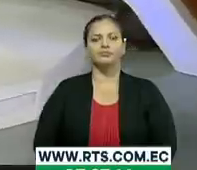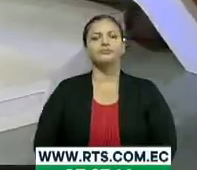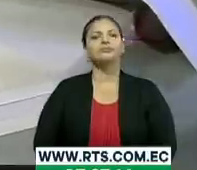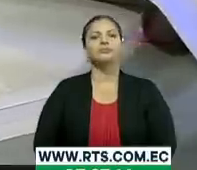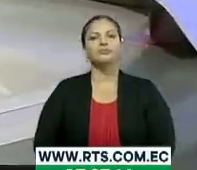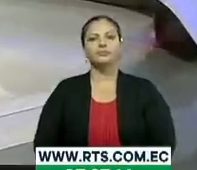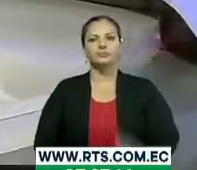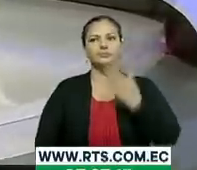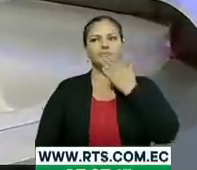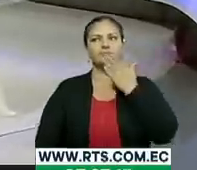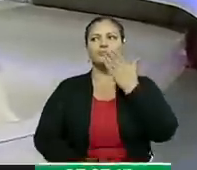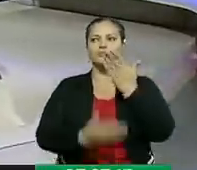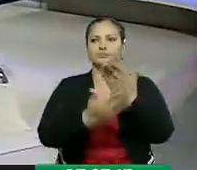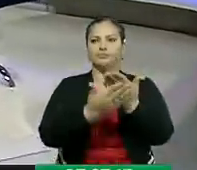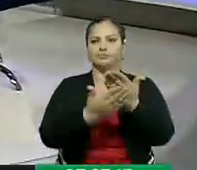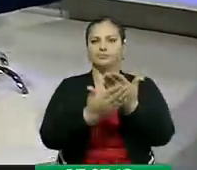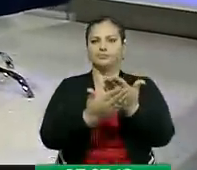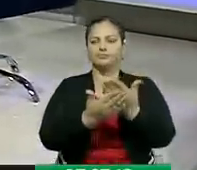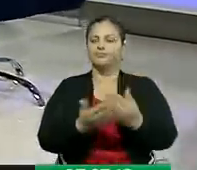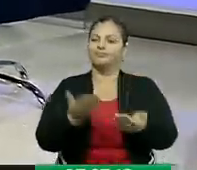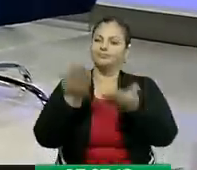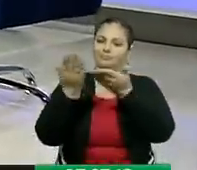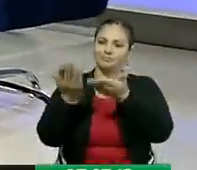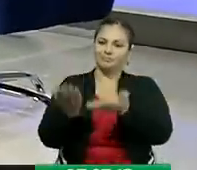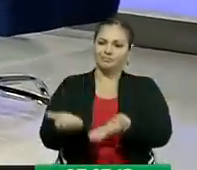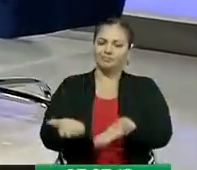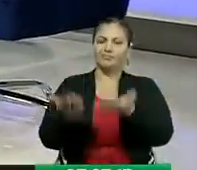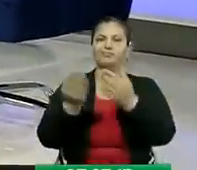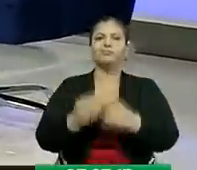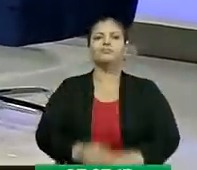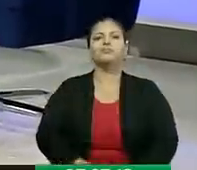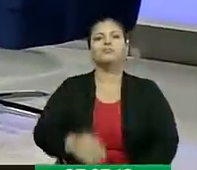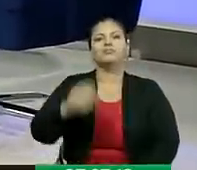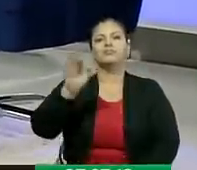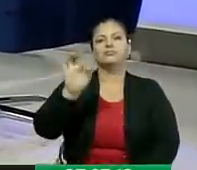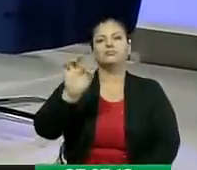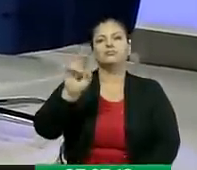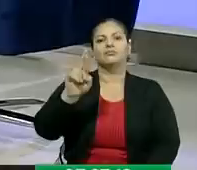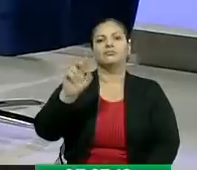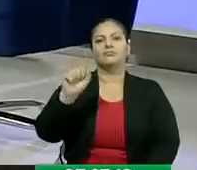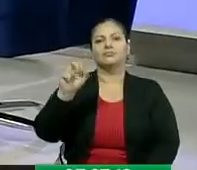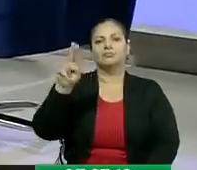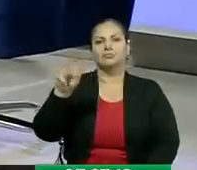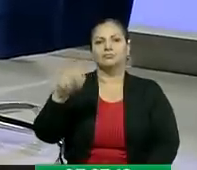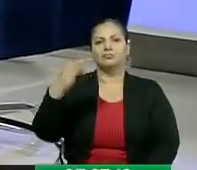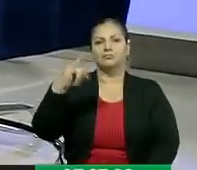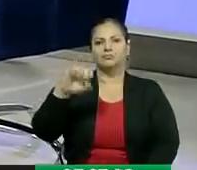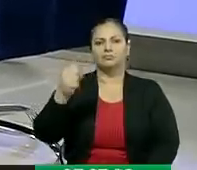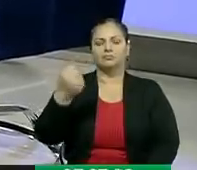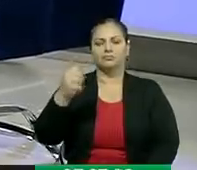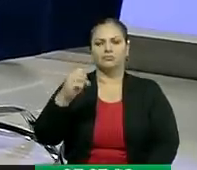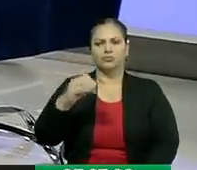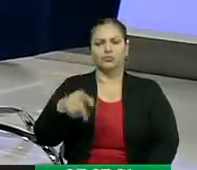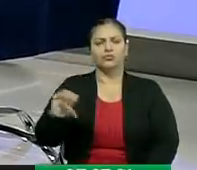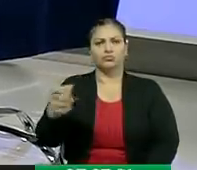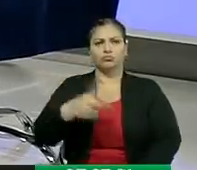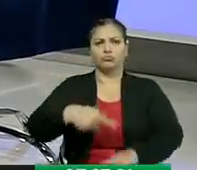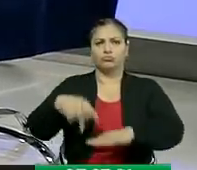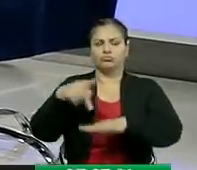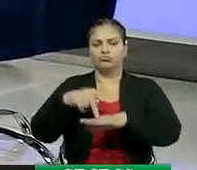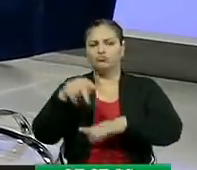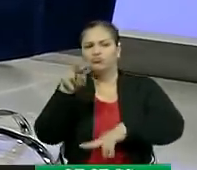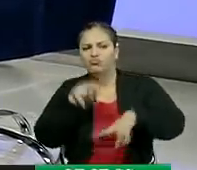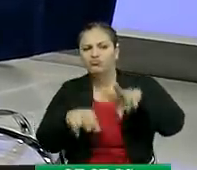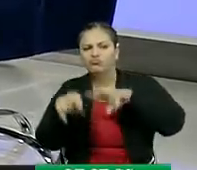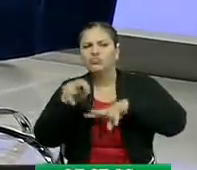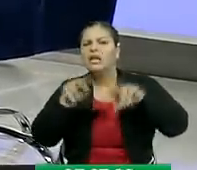televidentes, efectivamente damos la más cordial bienvenida al doctor Francisco Huerta, analista político y destacado